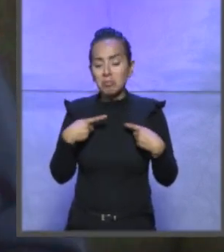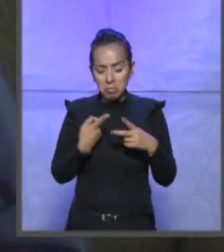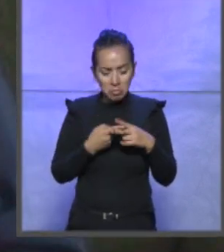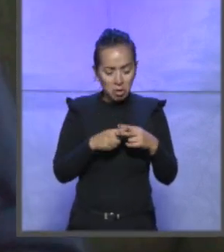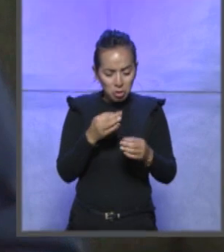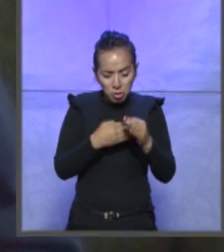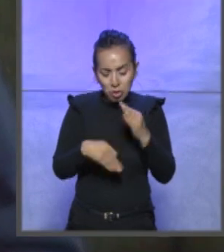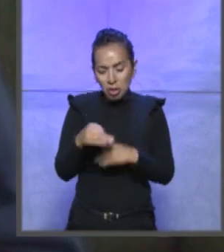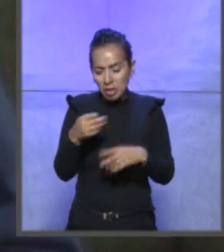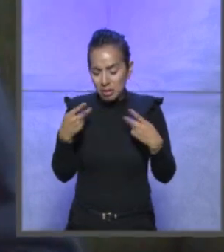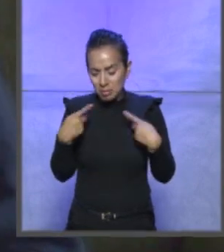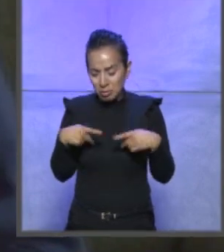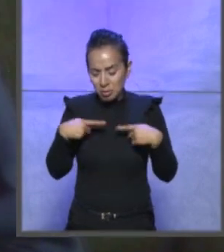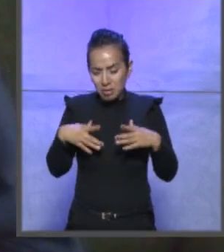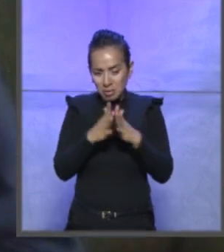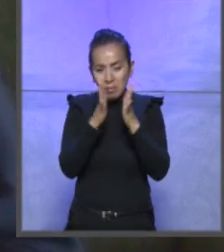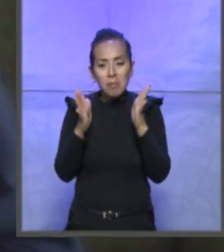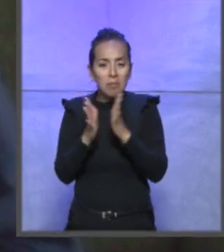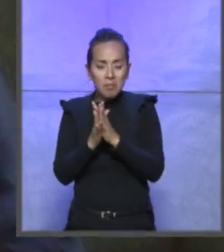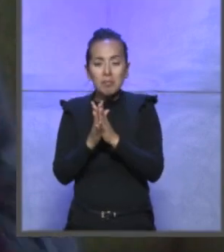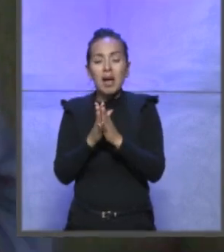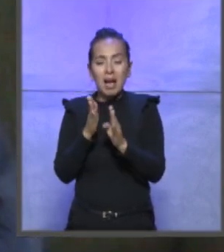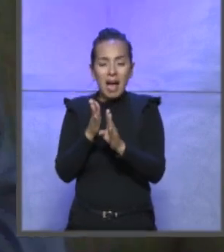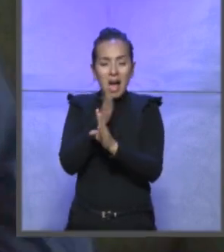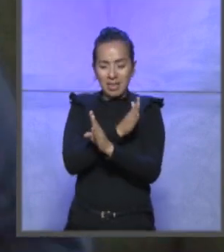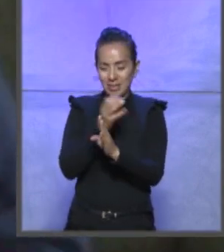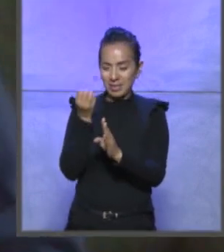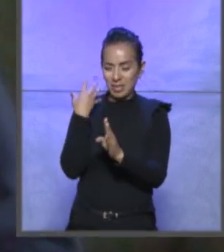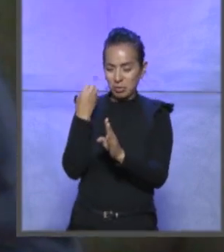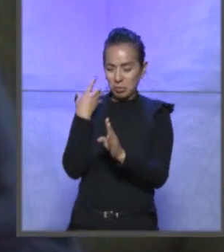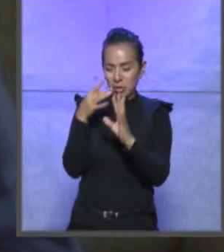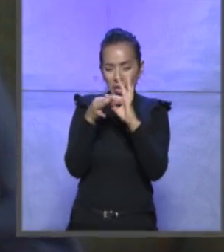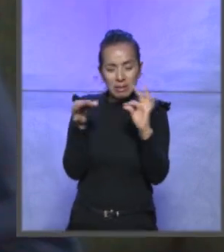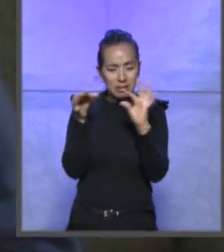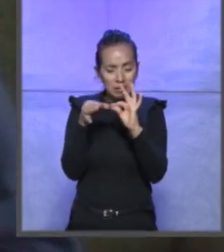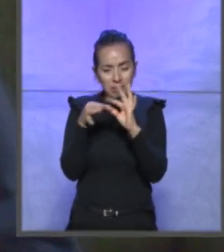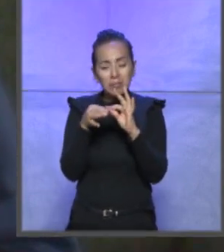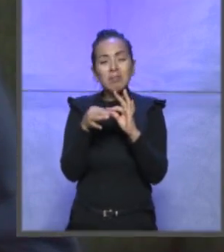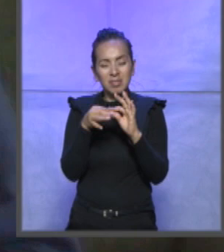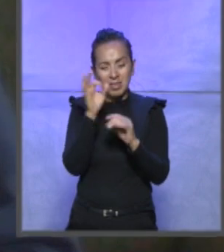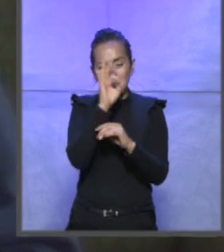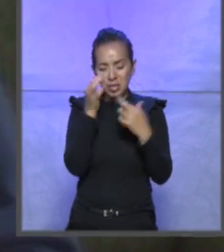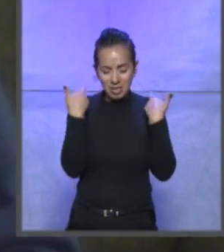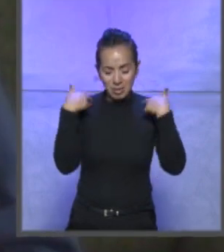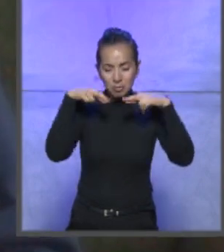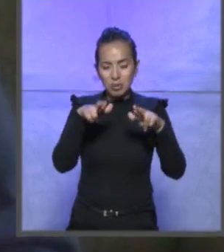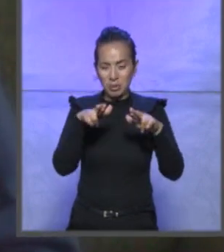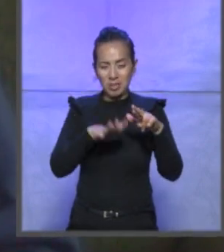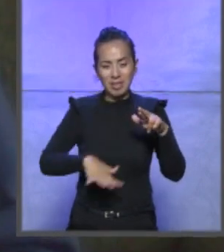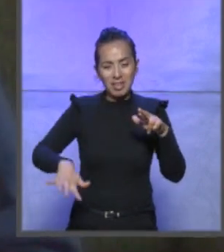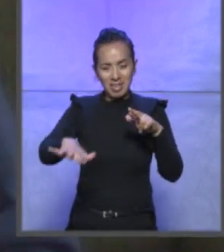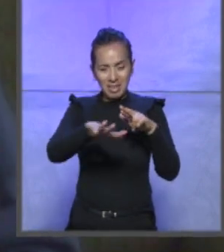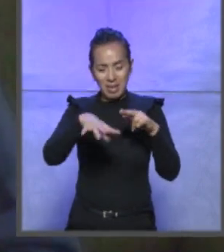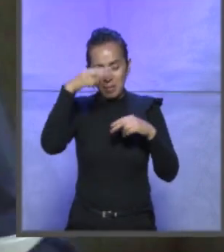todas las personas que intervinieron antes del escuchatorio hablaron del porcentaje que representa